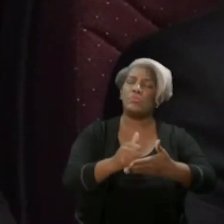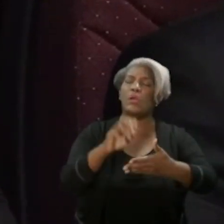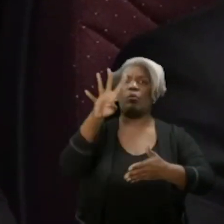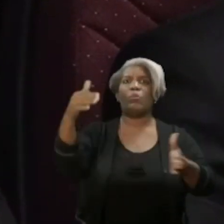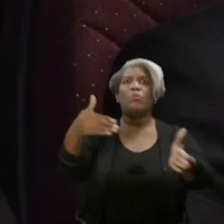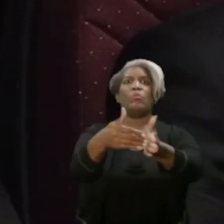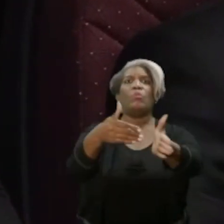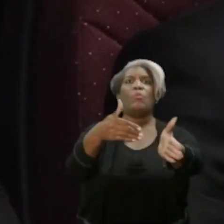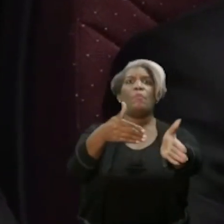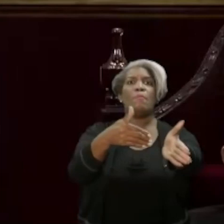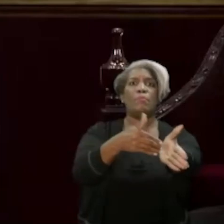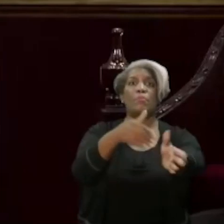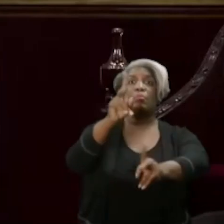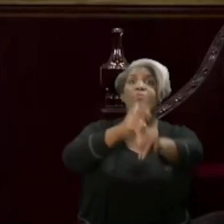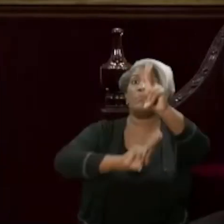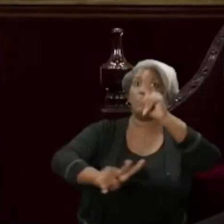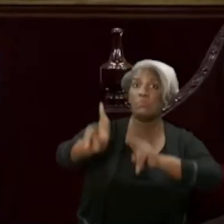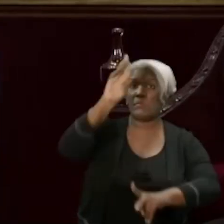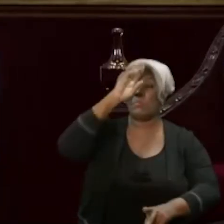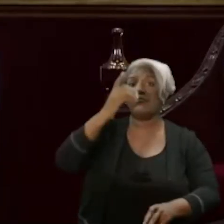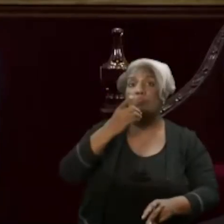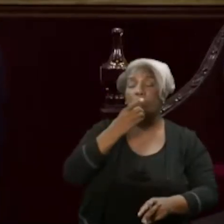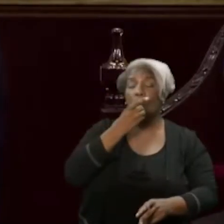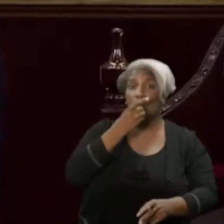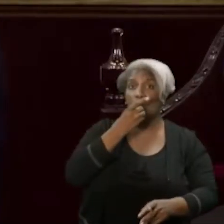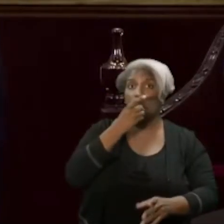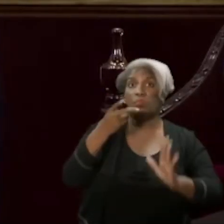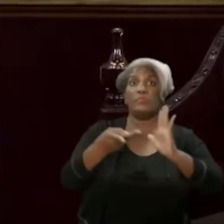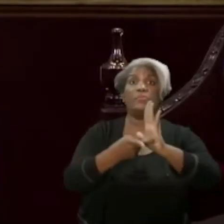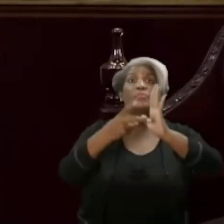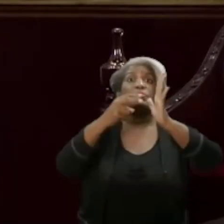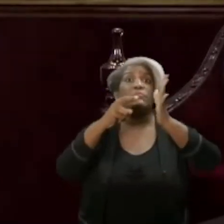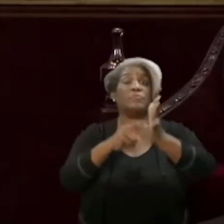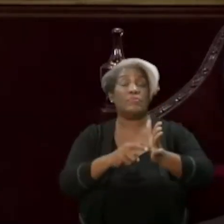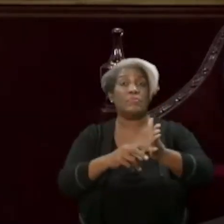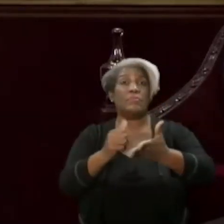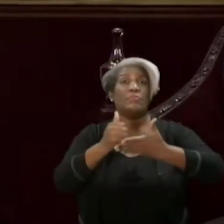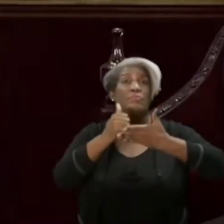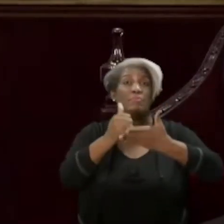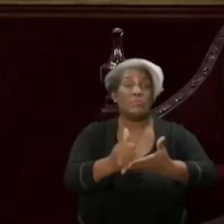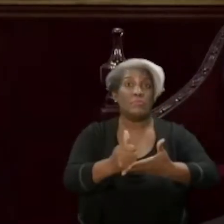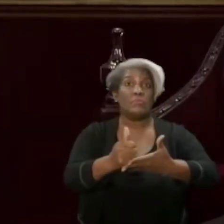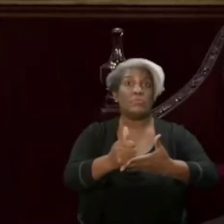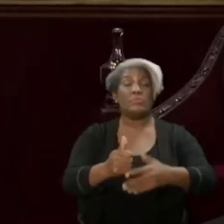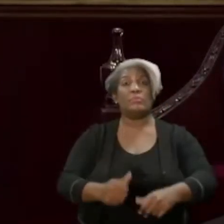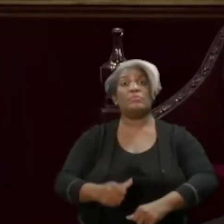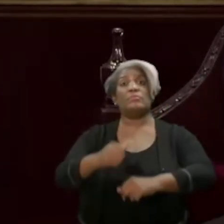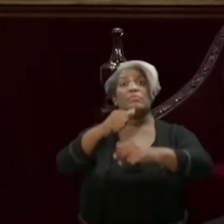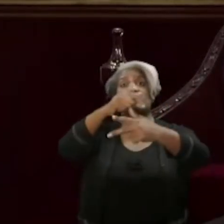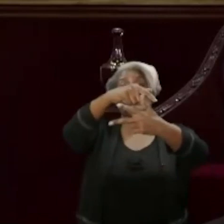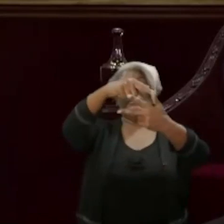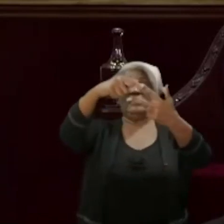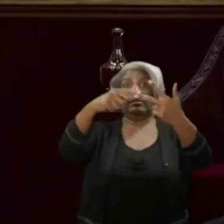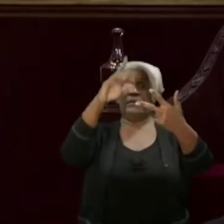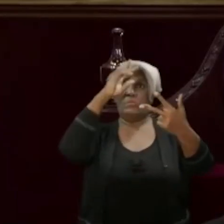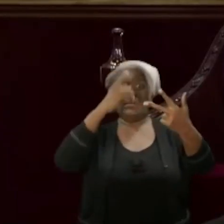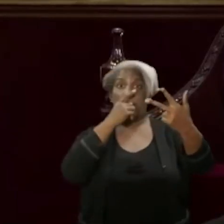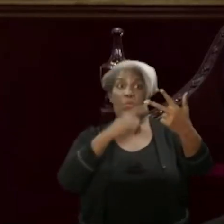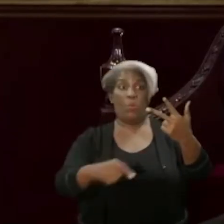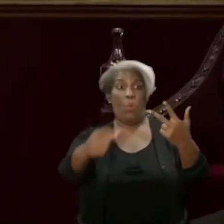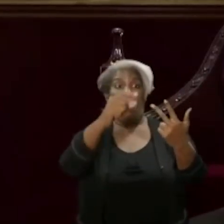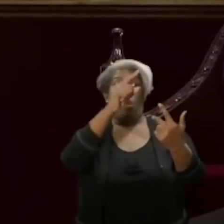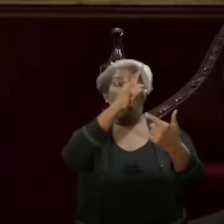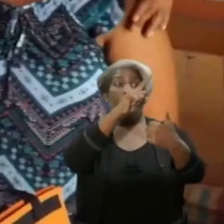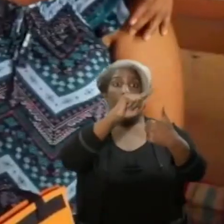en condiciones de vulnerabilidad. Es decir, que impactó a casi uno de cada tres dominicanos. Miles de